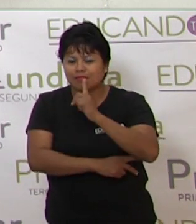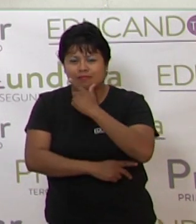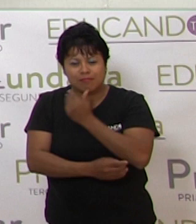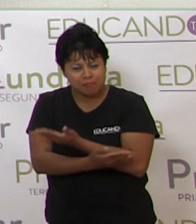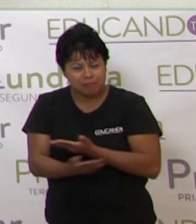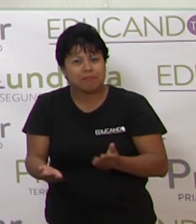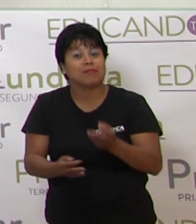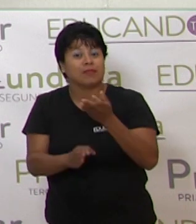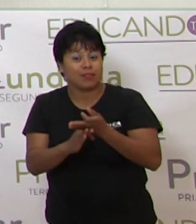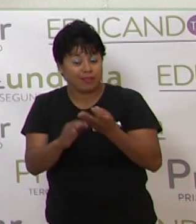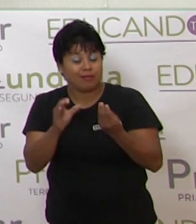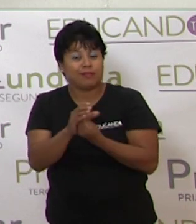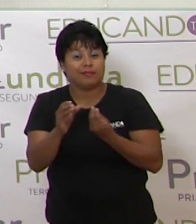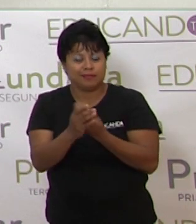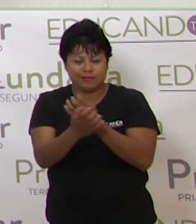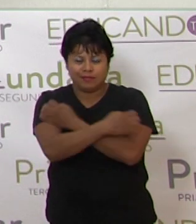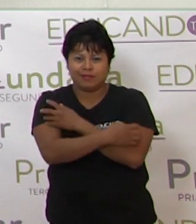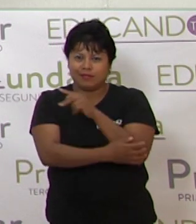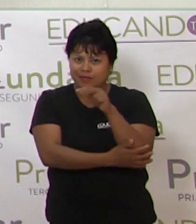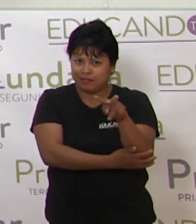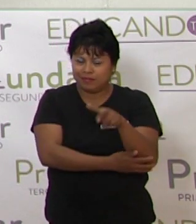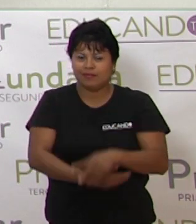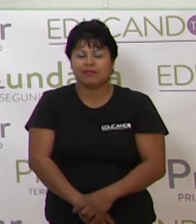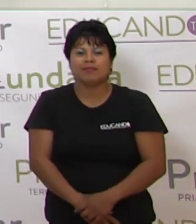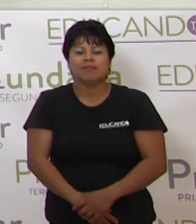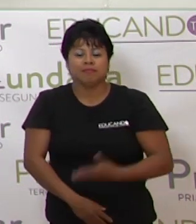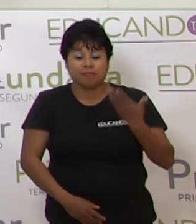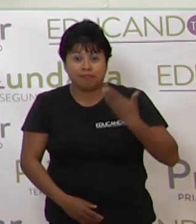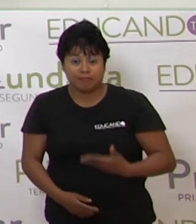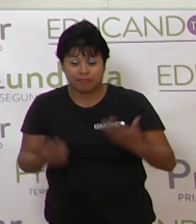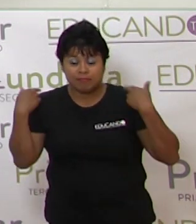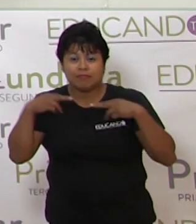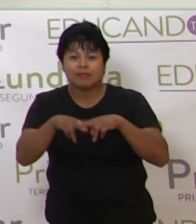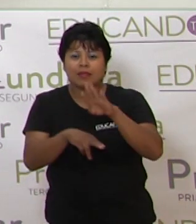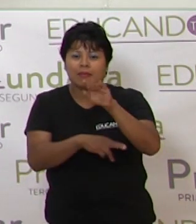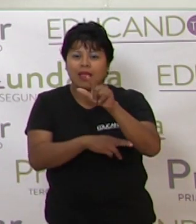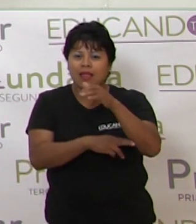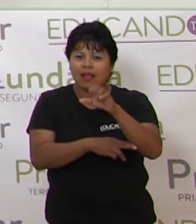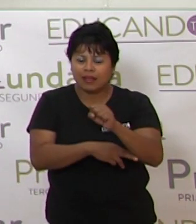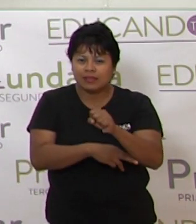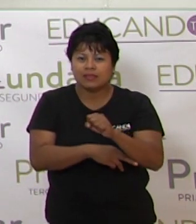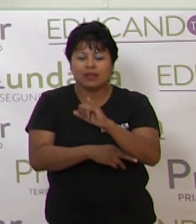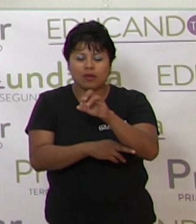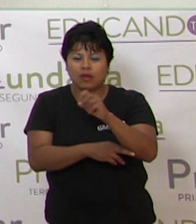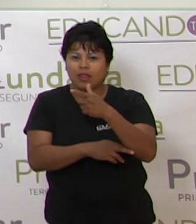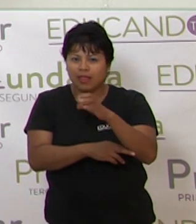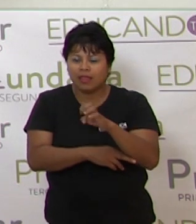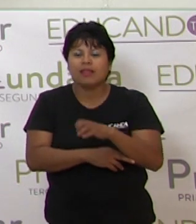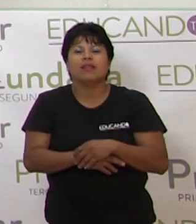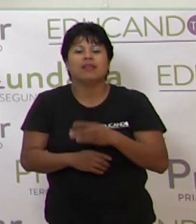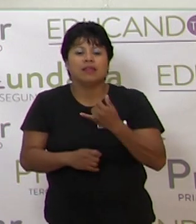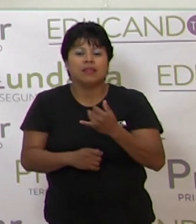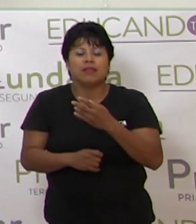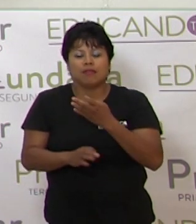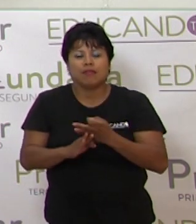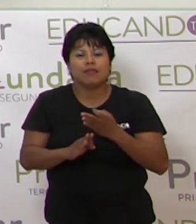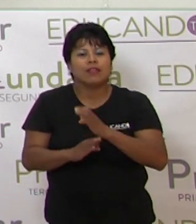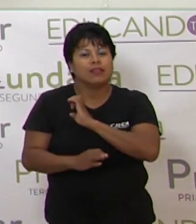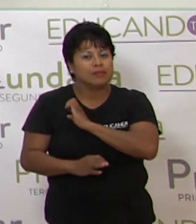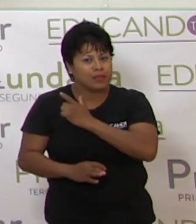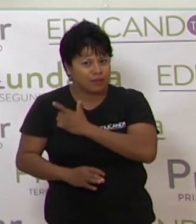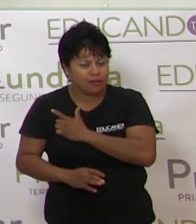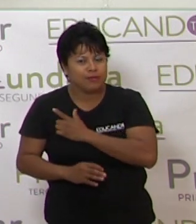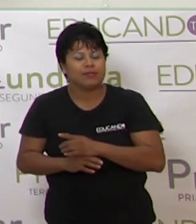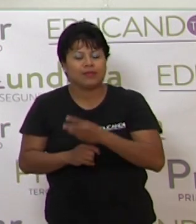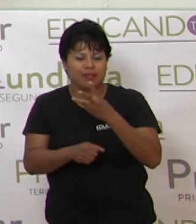todas a su programa Educando TV. Soy Jorge Blancas Moreno y soy el facilitador de la asignatura de